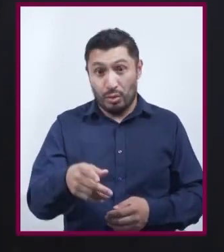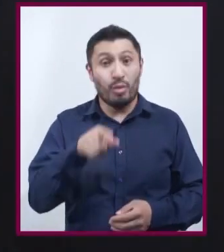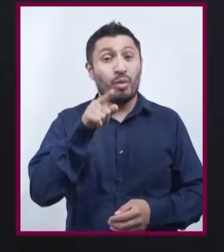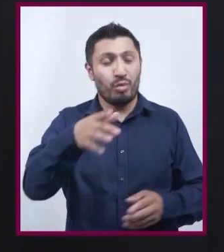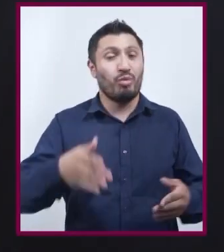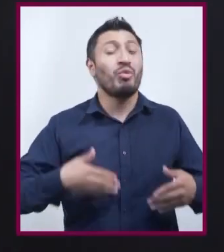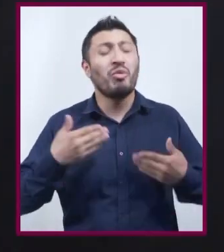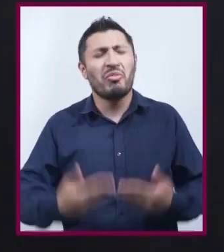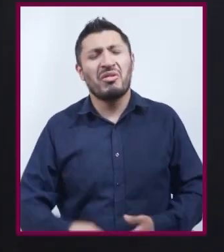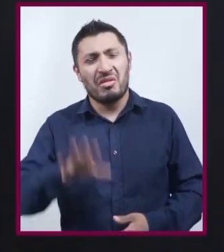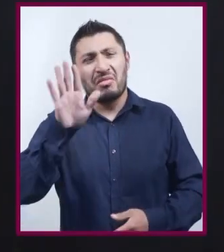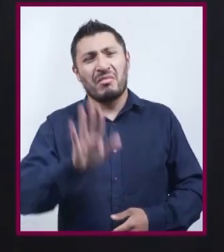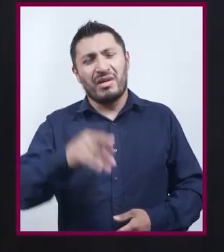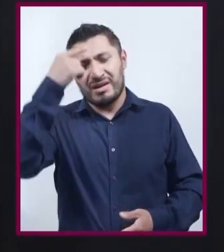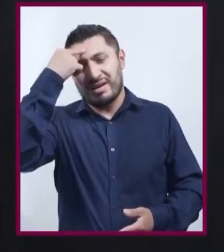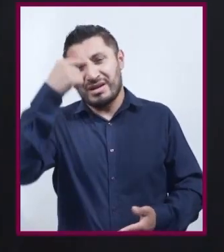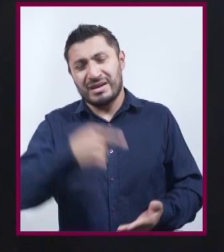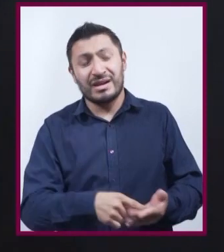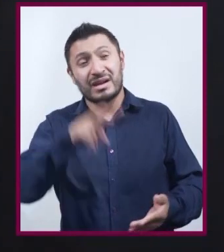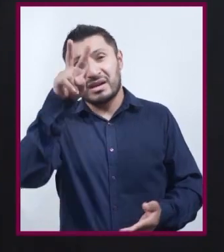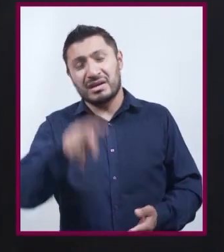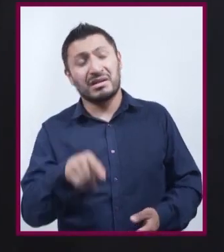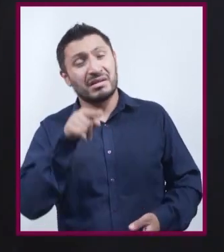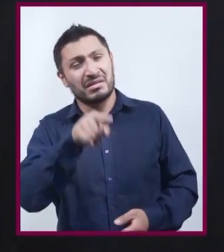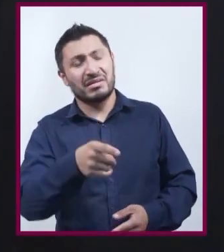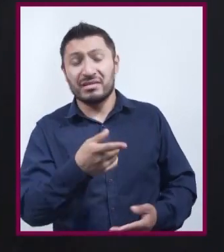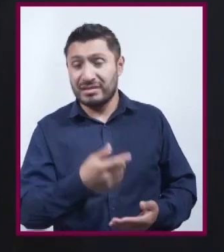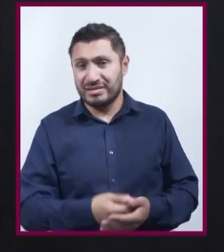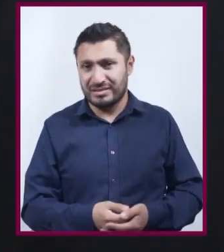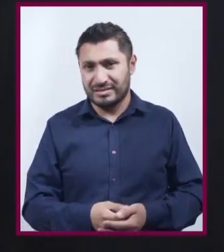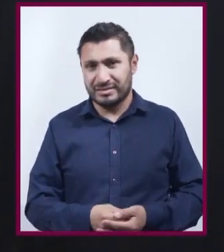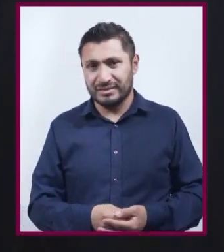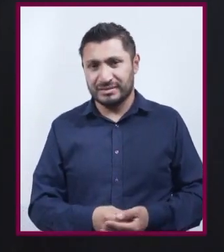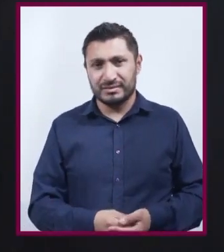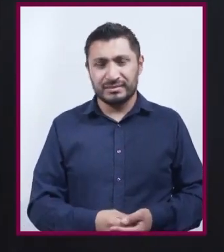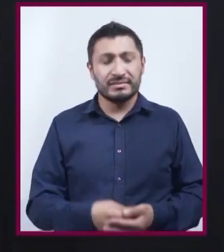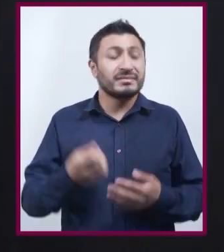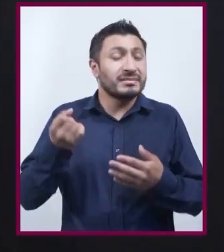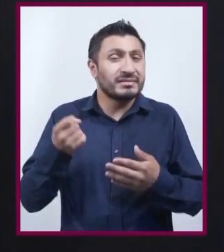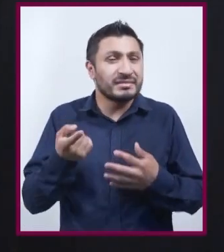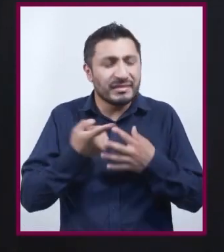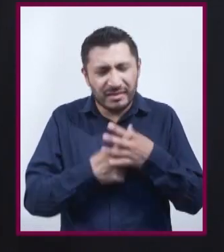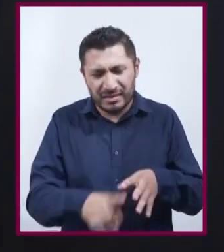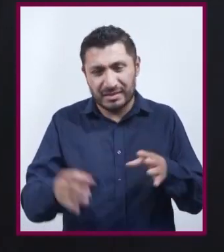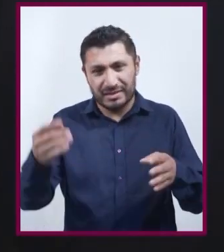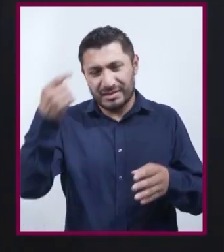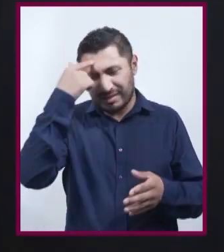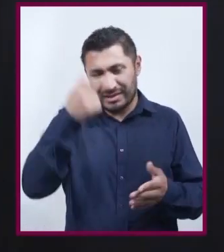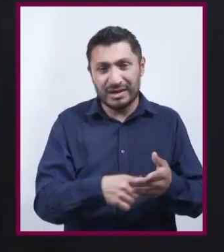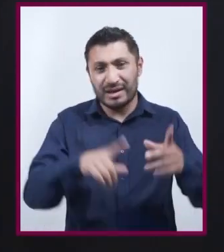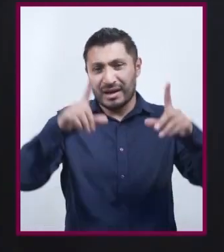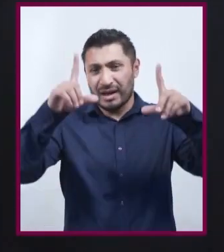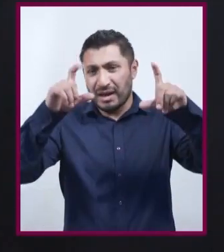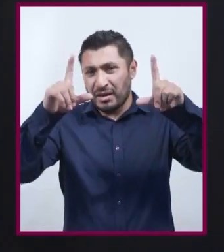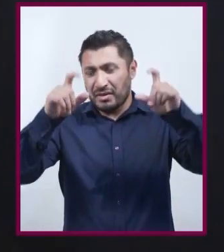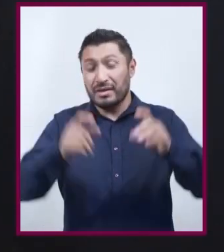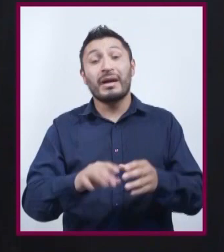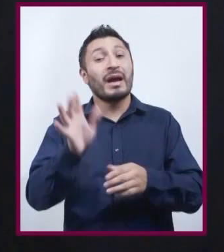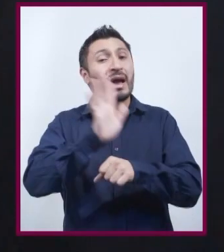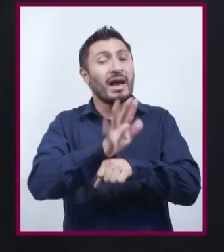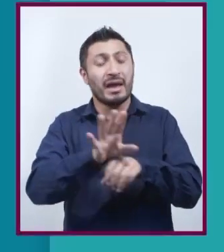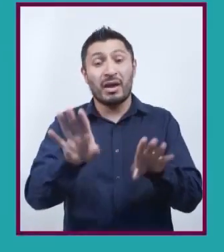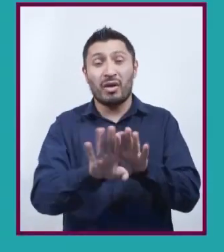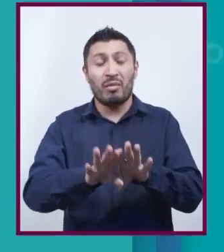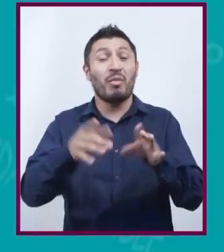un registro fiel de lo que ocurría? Comenzaba pues a considerarse la fotografía y al cine como documentos